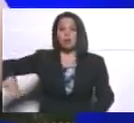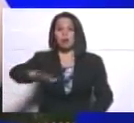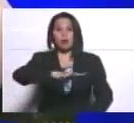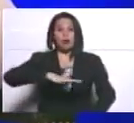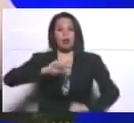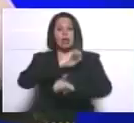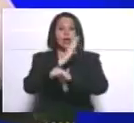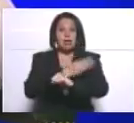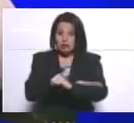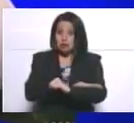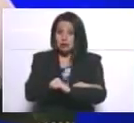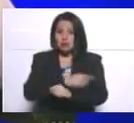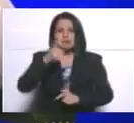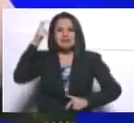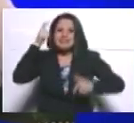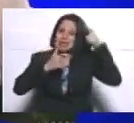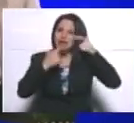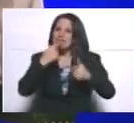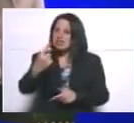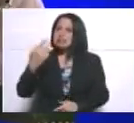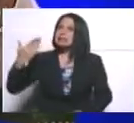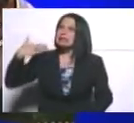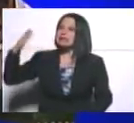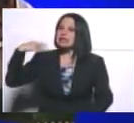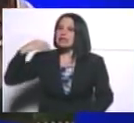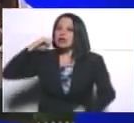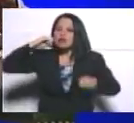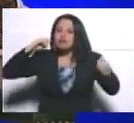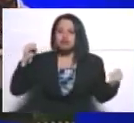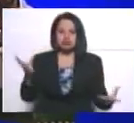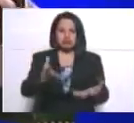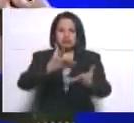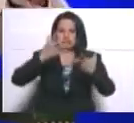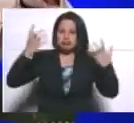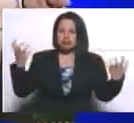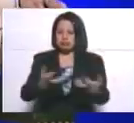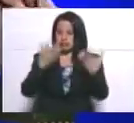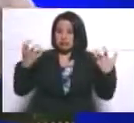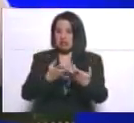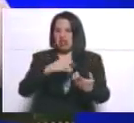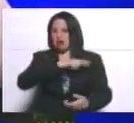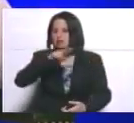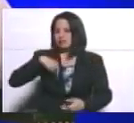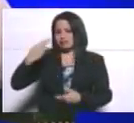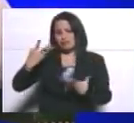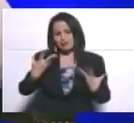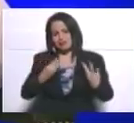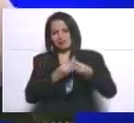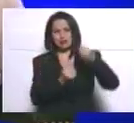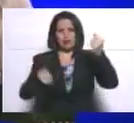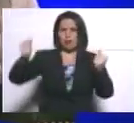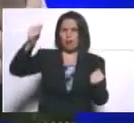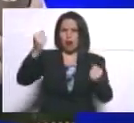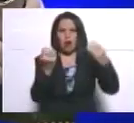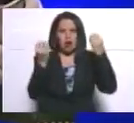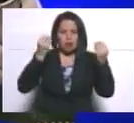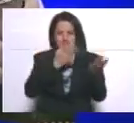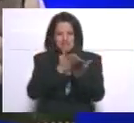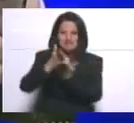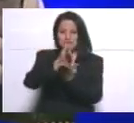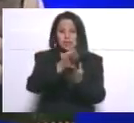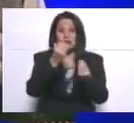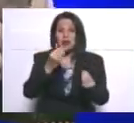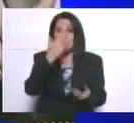ese momento el comandante Chávez dice, sopla fuerte tempestad, que tengo espacio para maniobrarte. El presidente Maduro